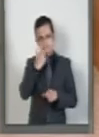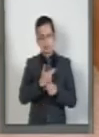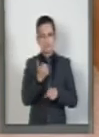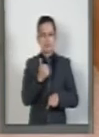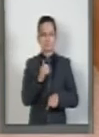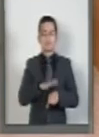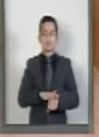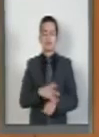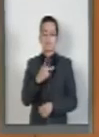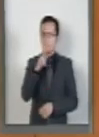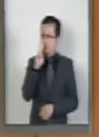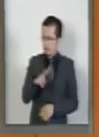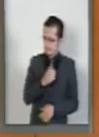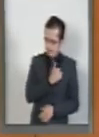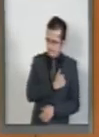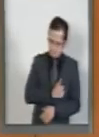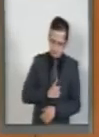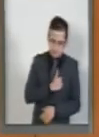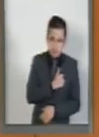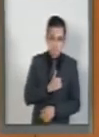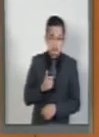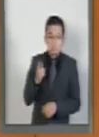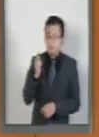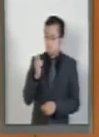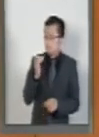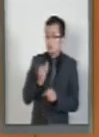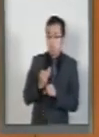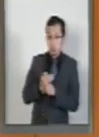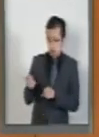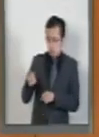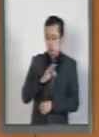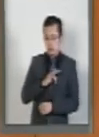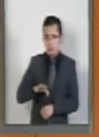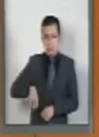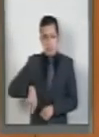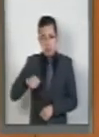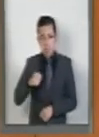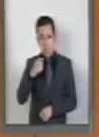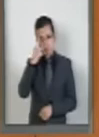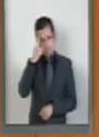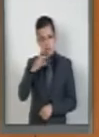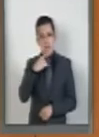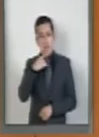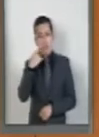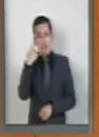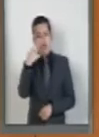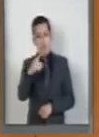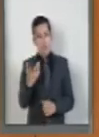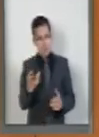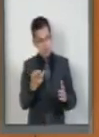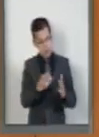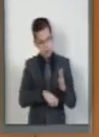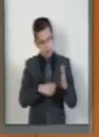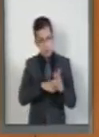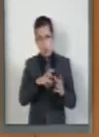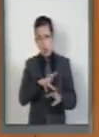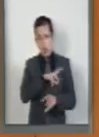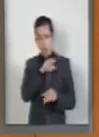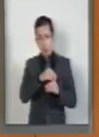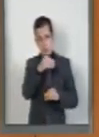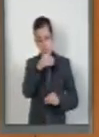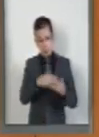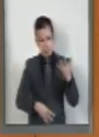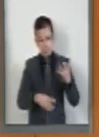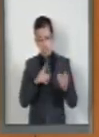dejen pasar la oportunidad de alzar la voz para que se enmienden el resto de las debilidades y carencias de